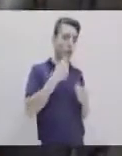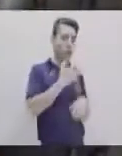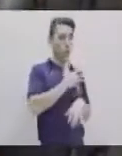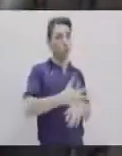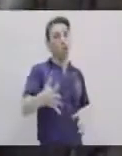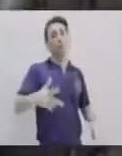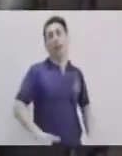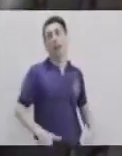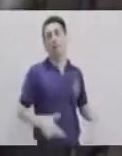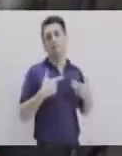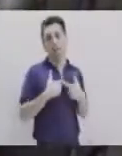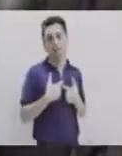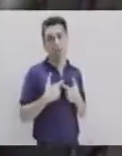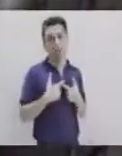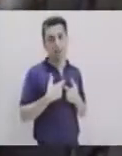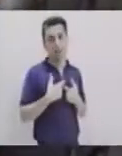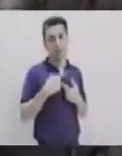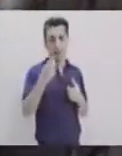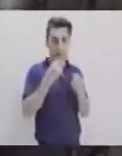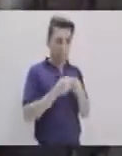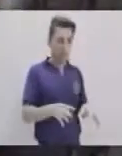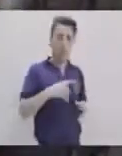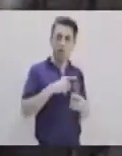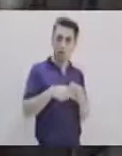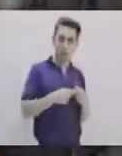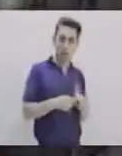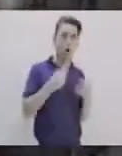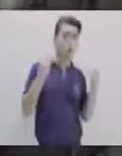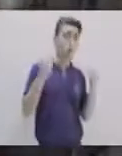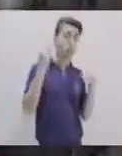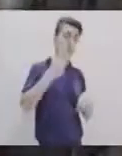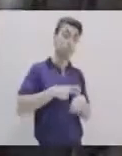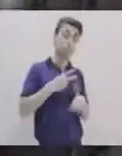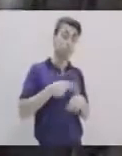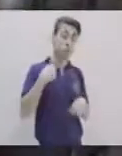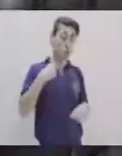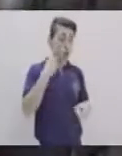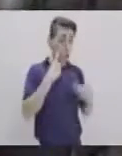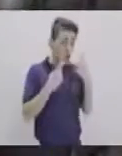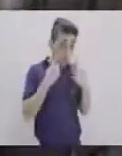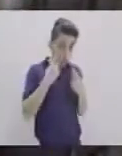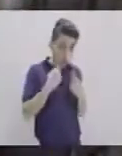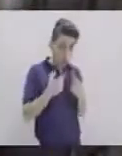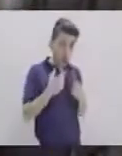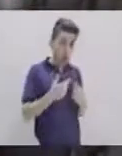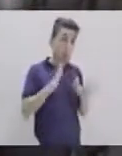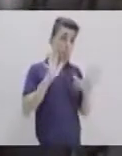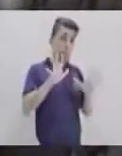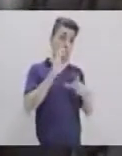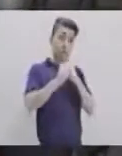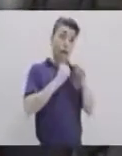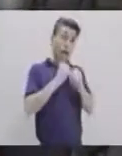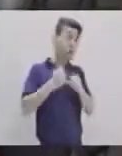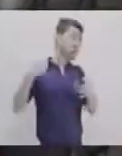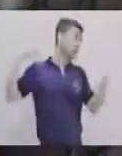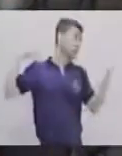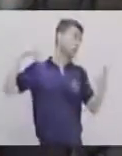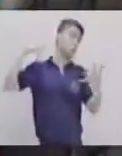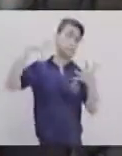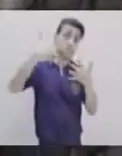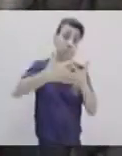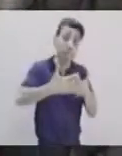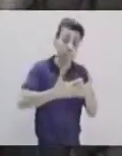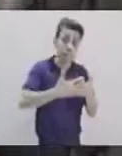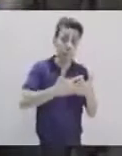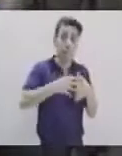la vida una pérdida. Muchas veces cuando lloramos pérdidas desde hace 10 años no nos damos cuenta que